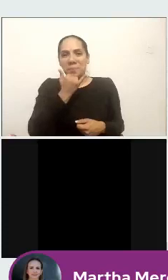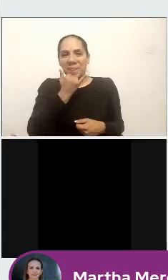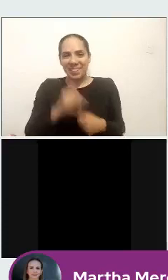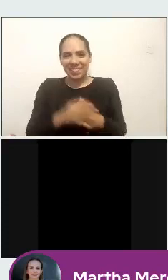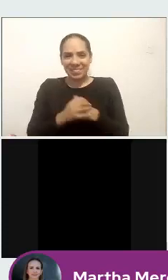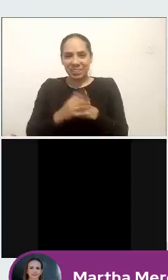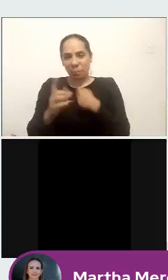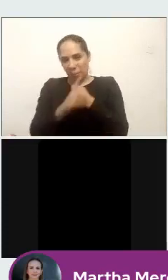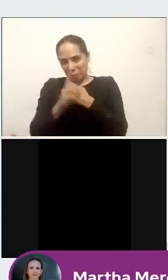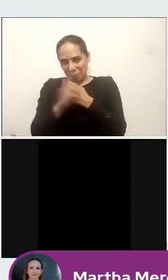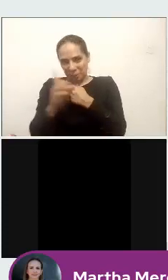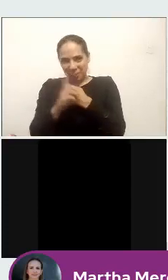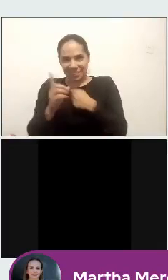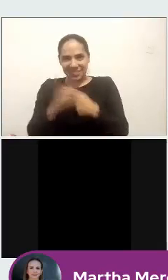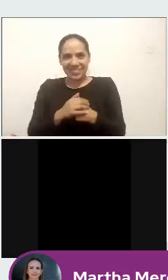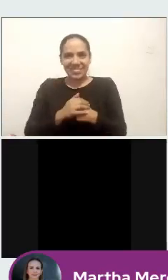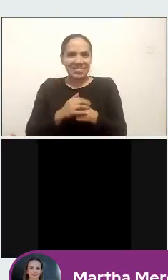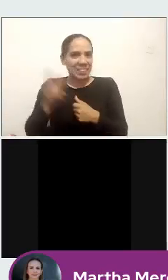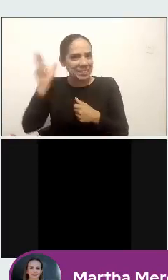Gracias.